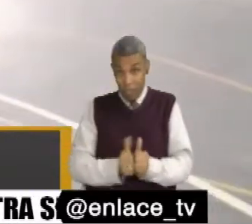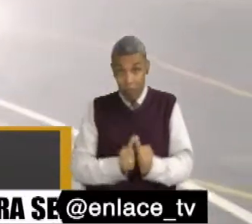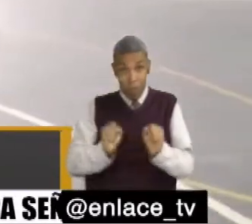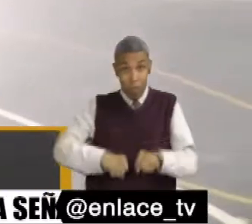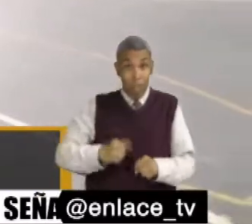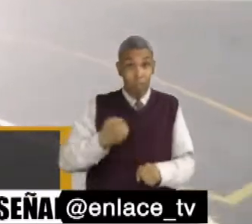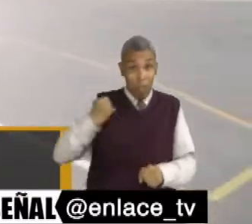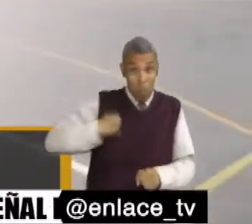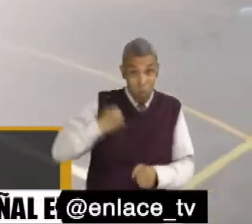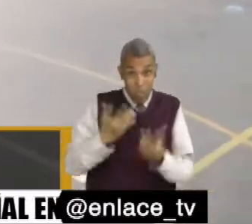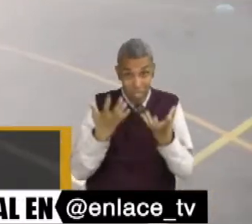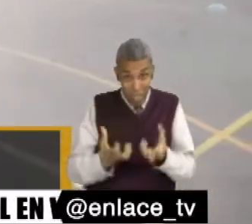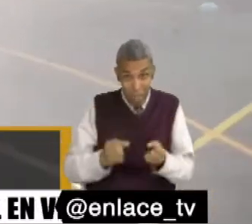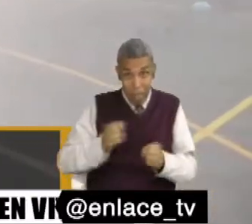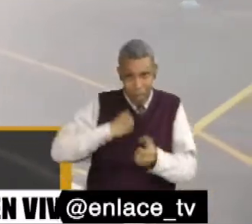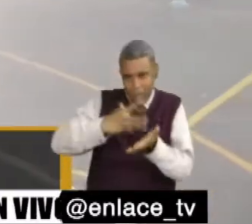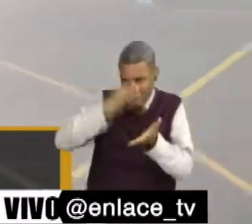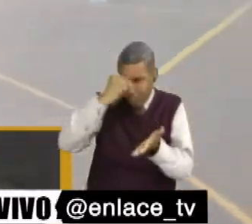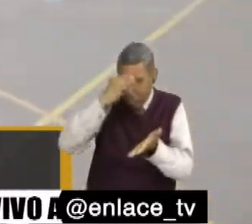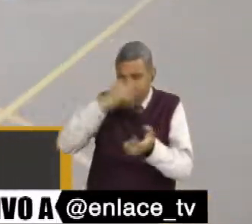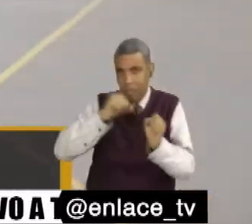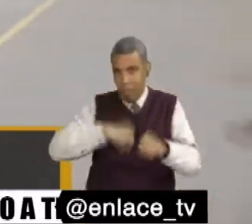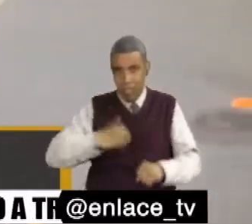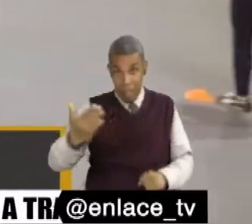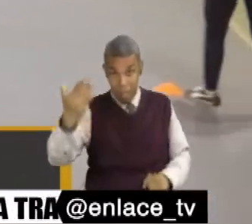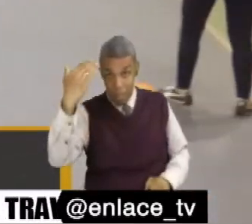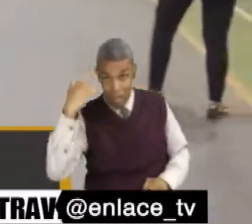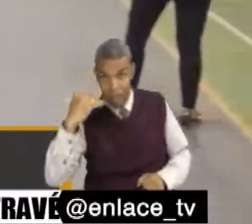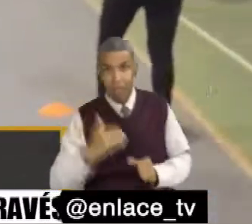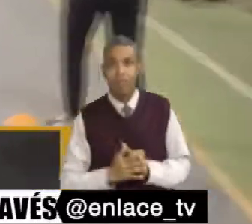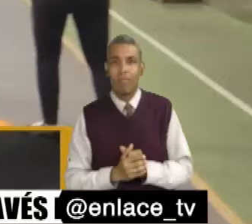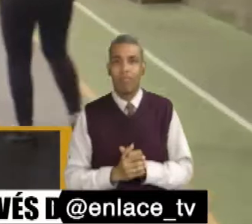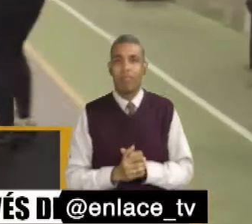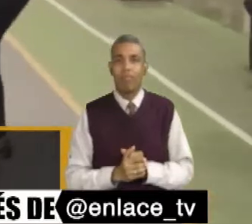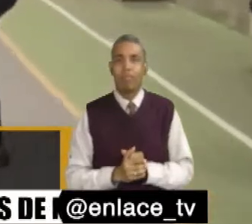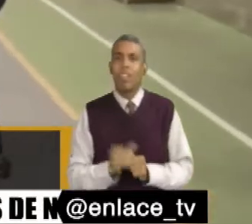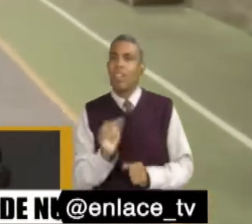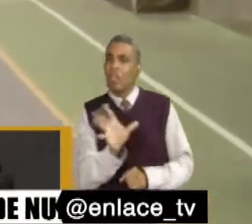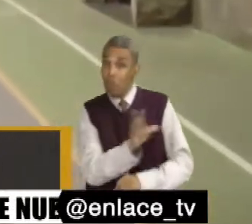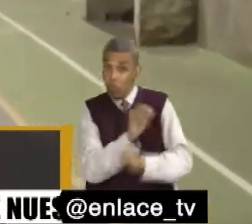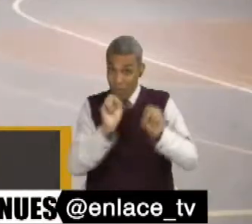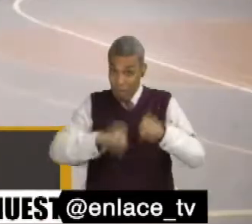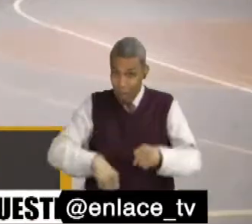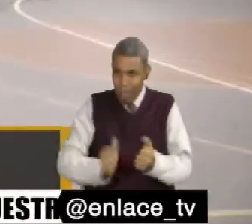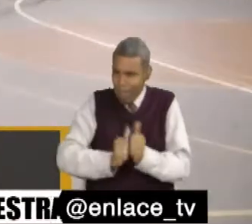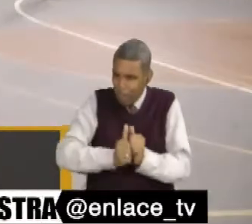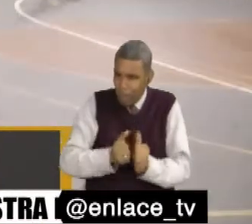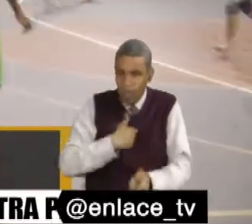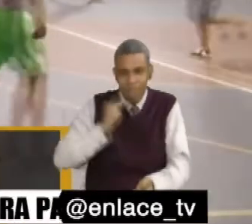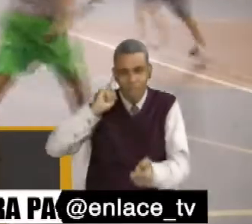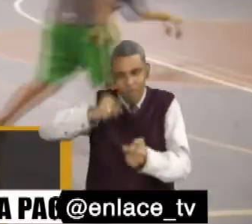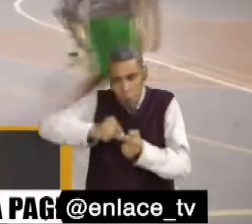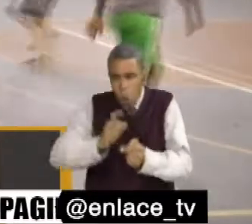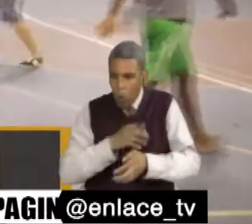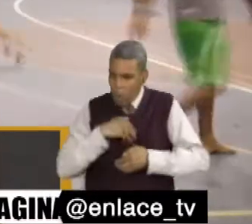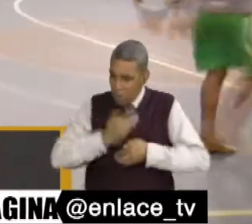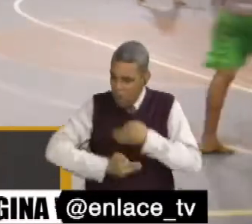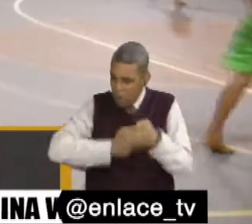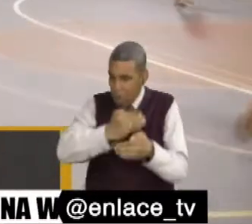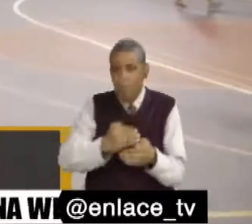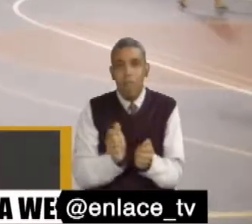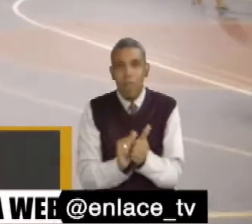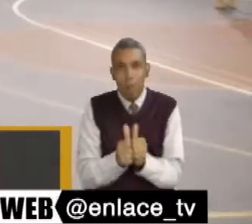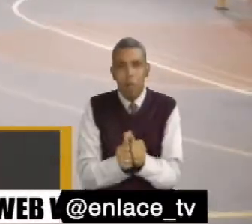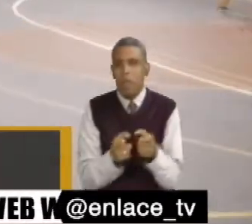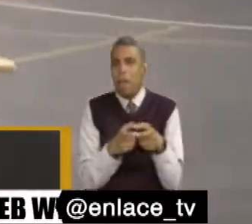vengan y practiquen Ultimate Frisbee. La idea es que todos nos preparemos para que podamos competir y formar ese deporte y hacerlo